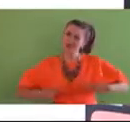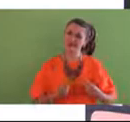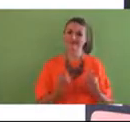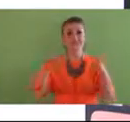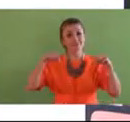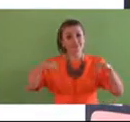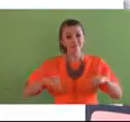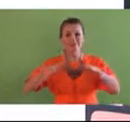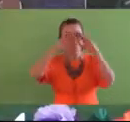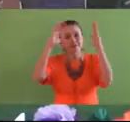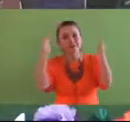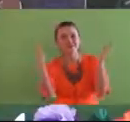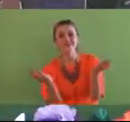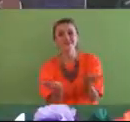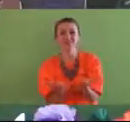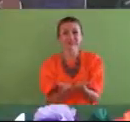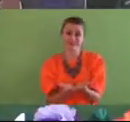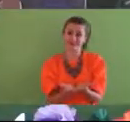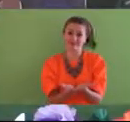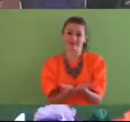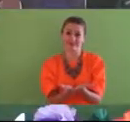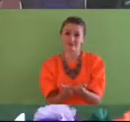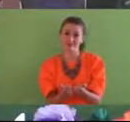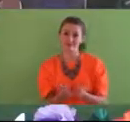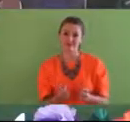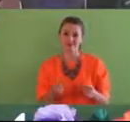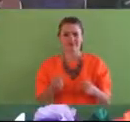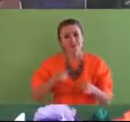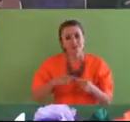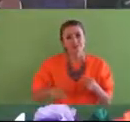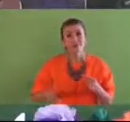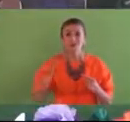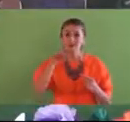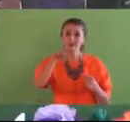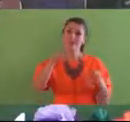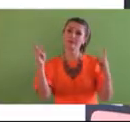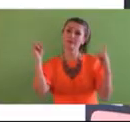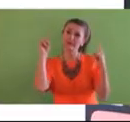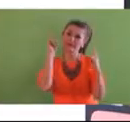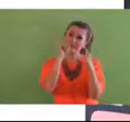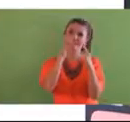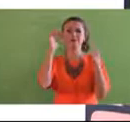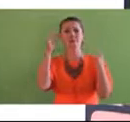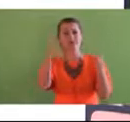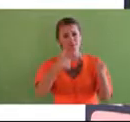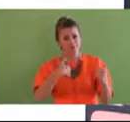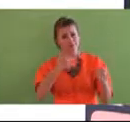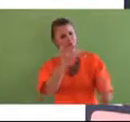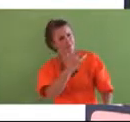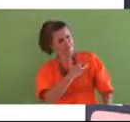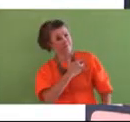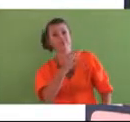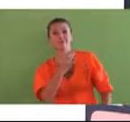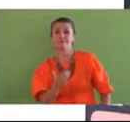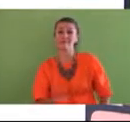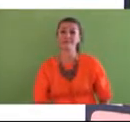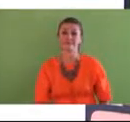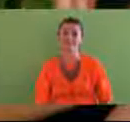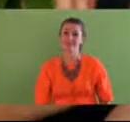Vivimos en este planeta, lo que te afecta a ti, a mí me